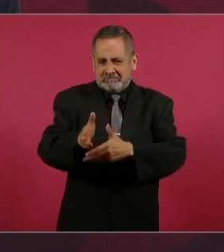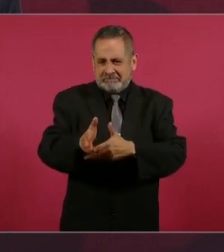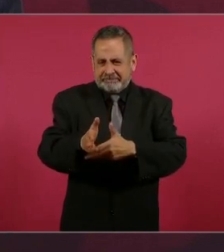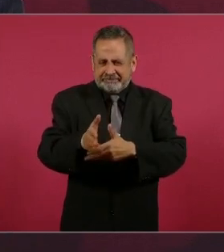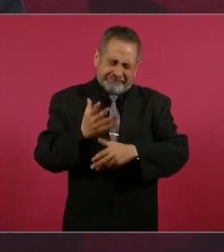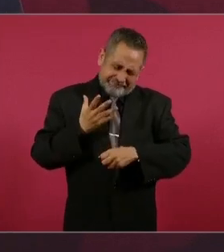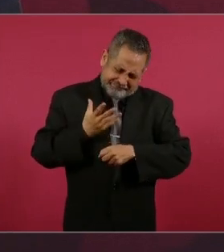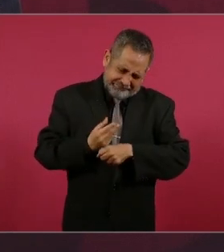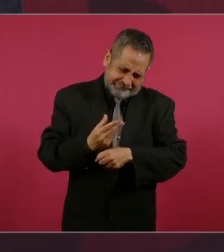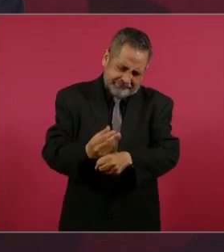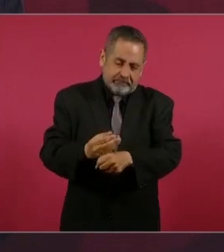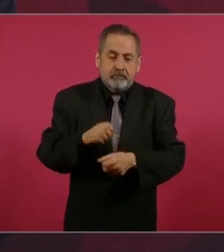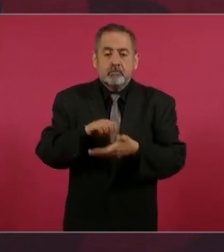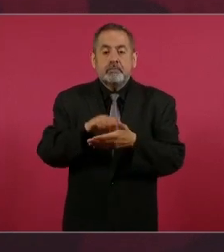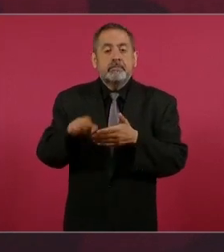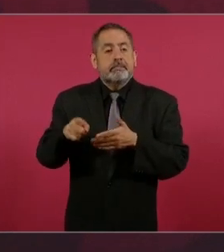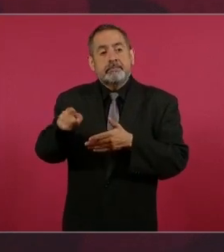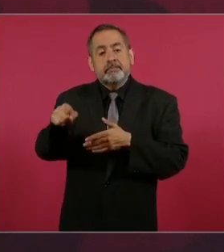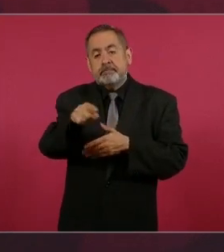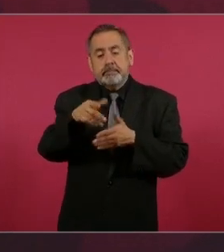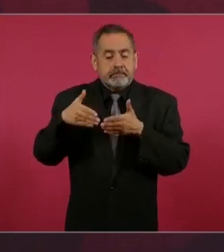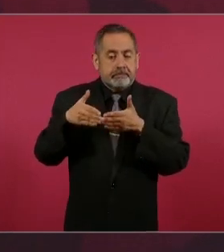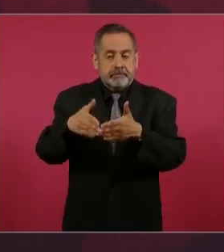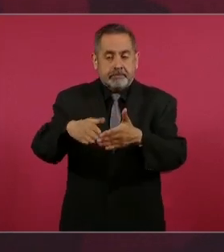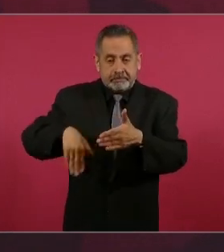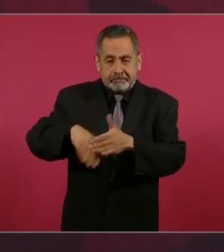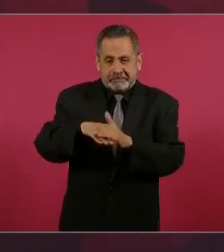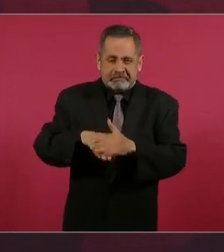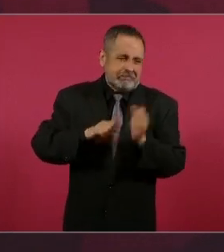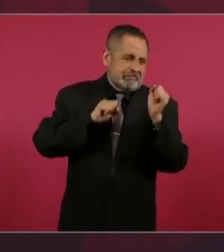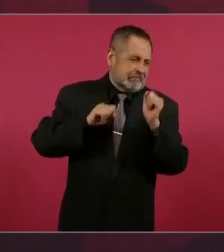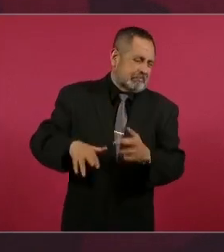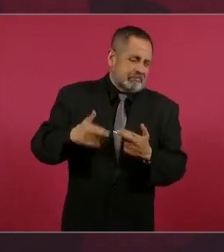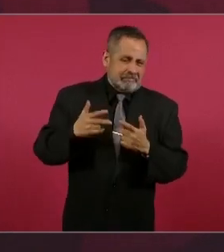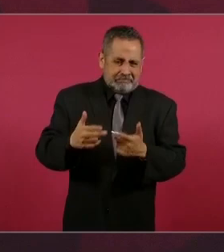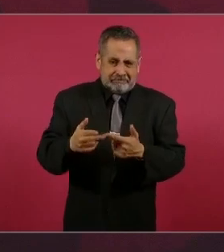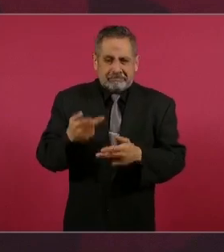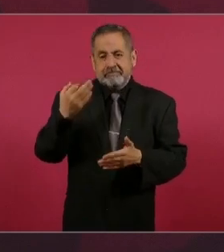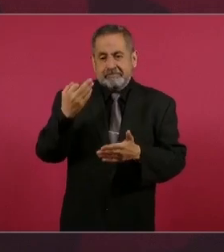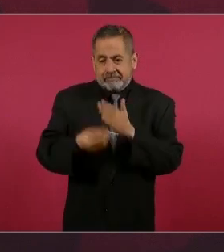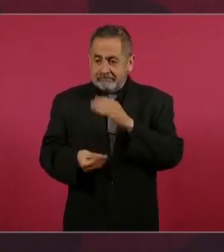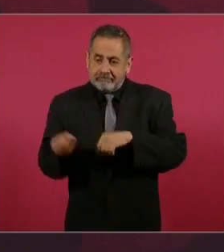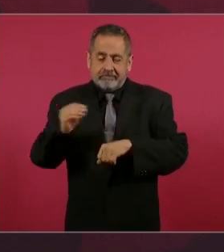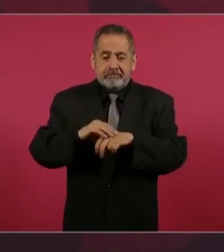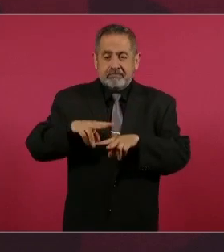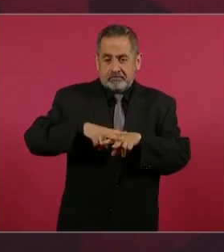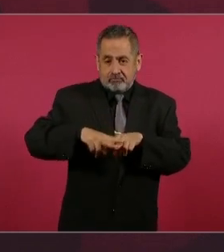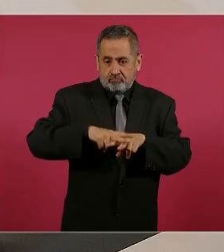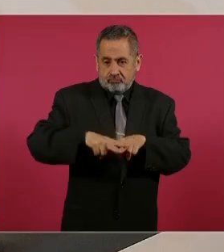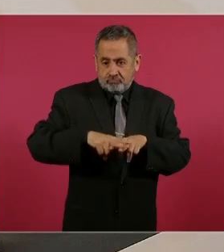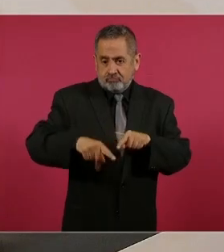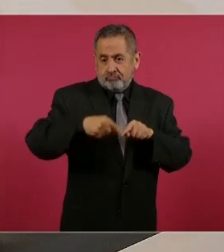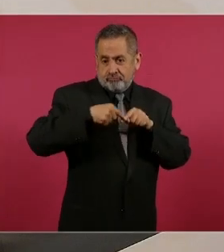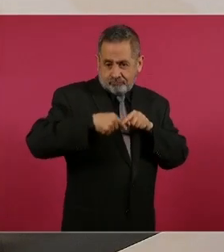los puertos y la vía del ferrocarril,